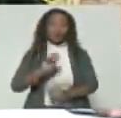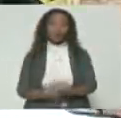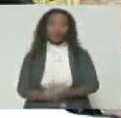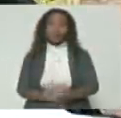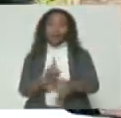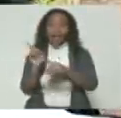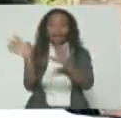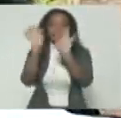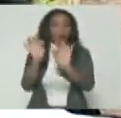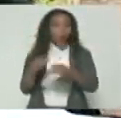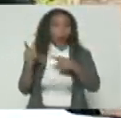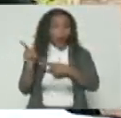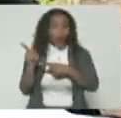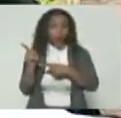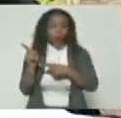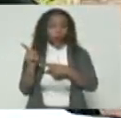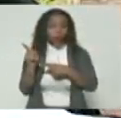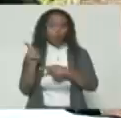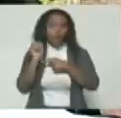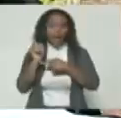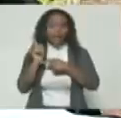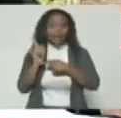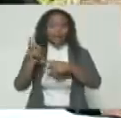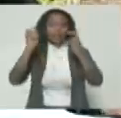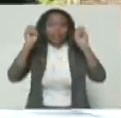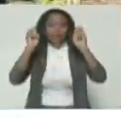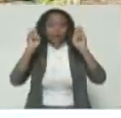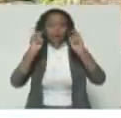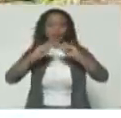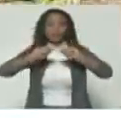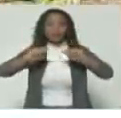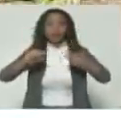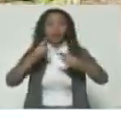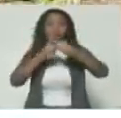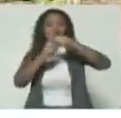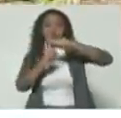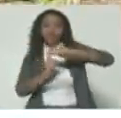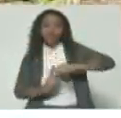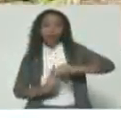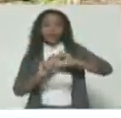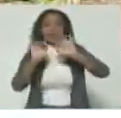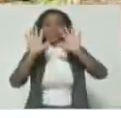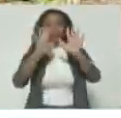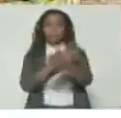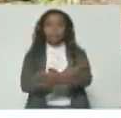ese sentido, ese rescate de tierra suman hasta la fecha